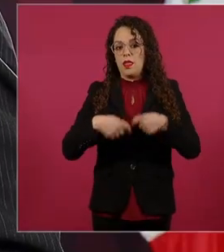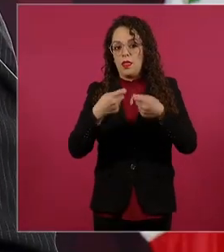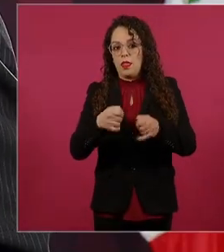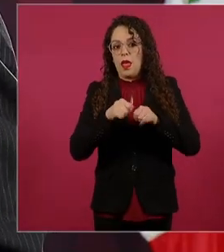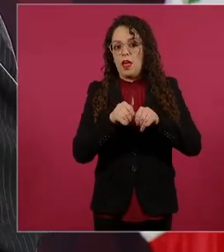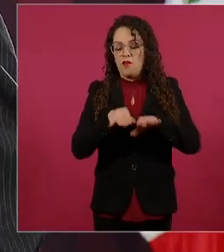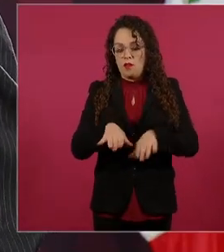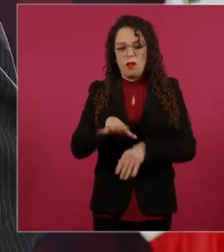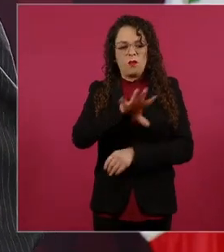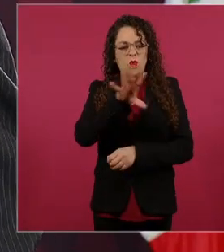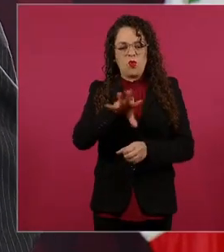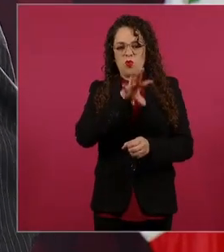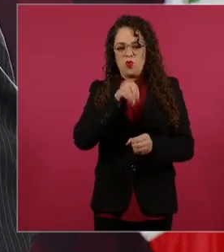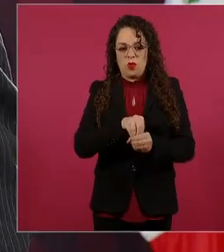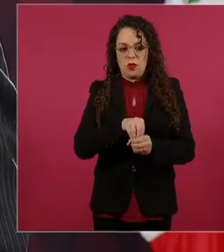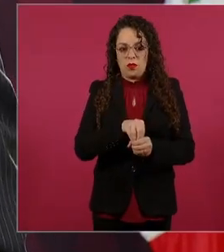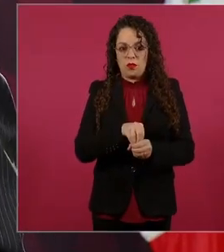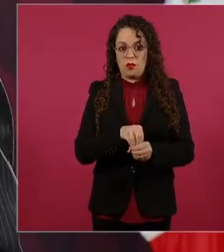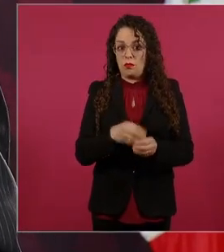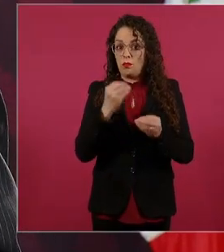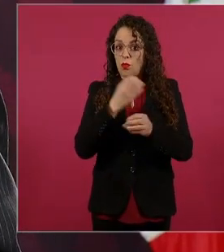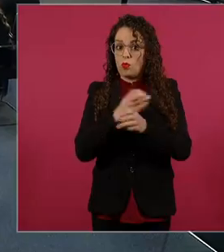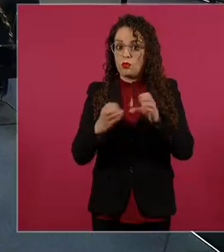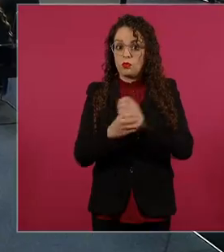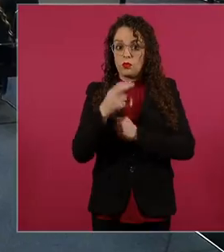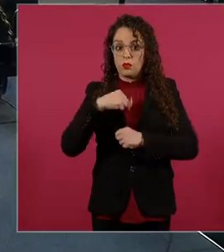y a inaugurar y a inaugurar muchas obras